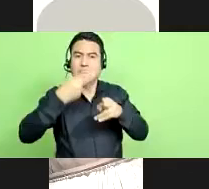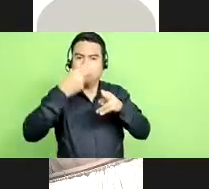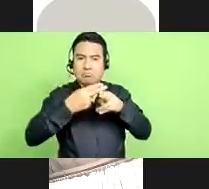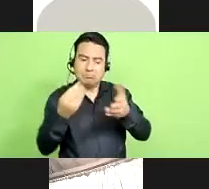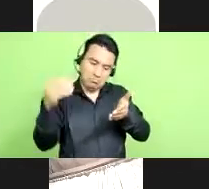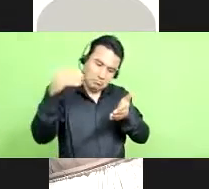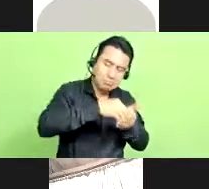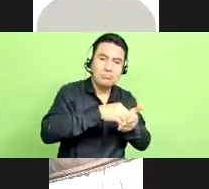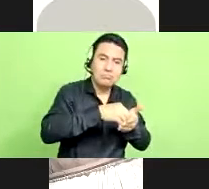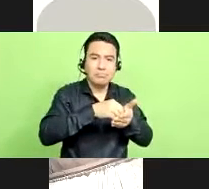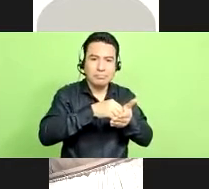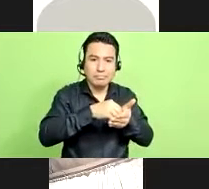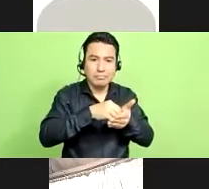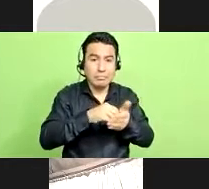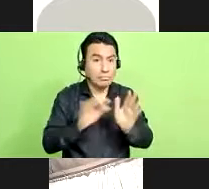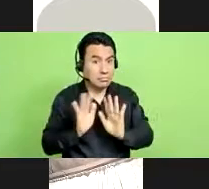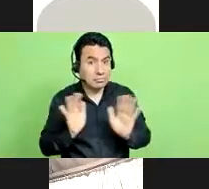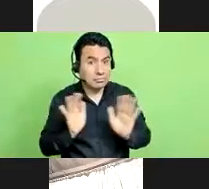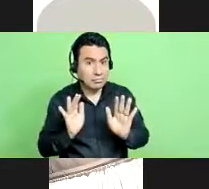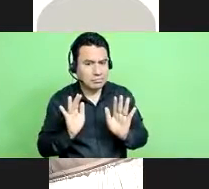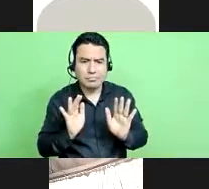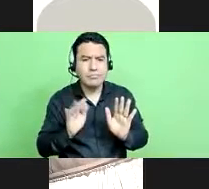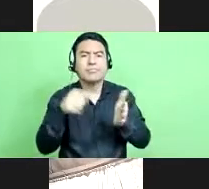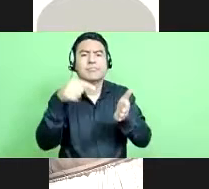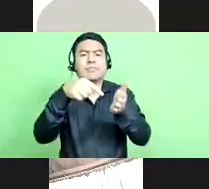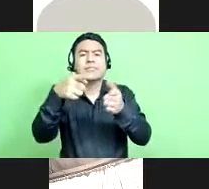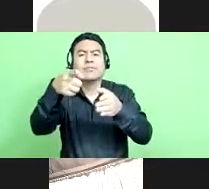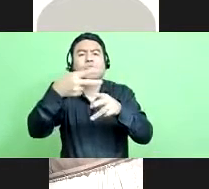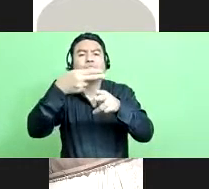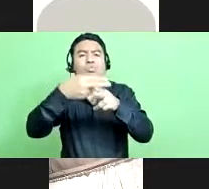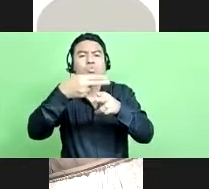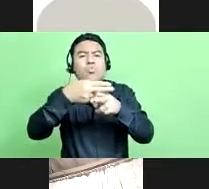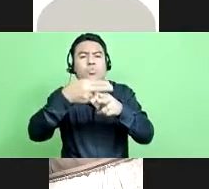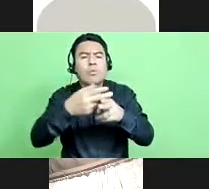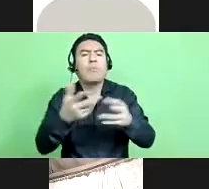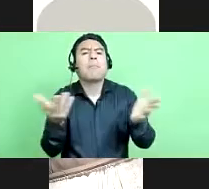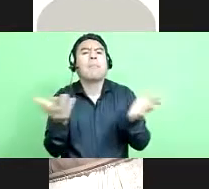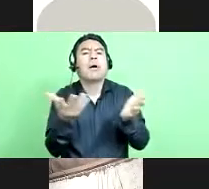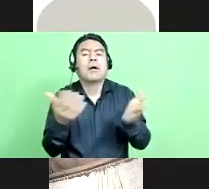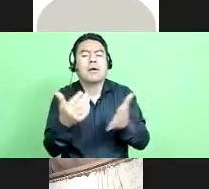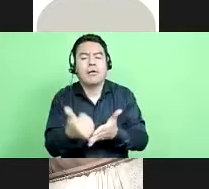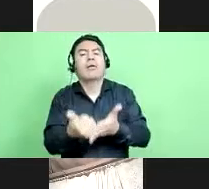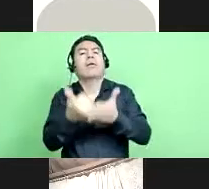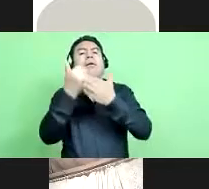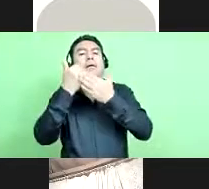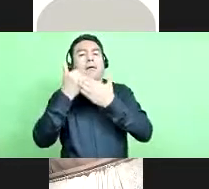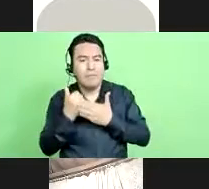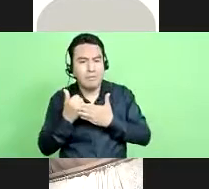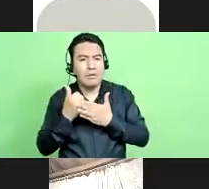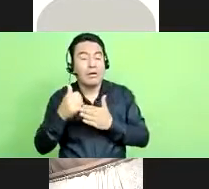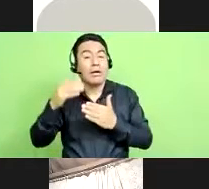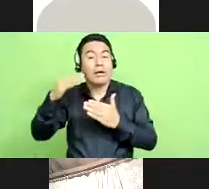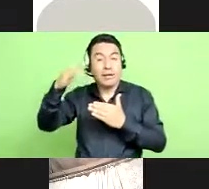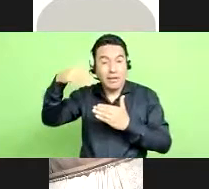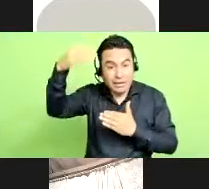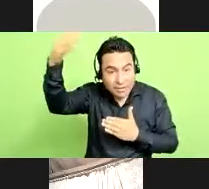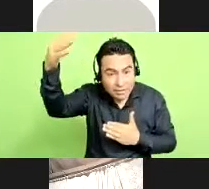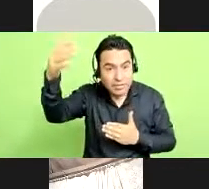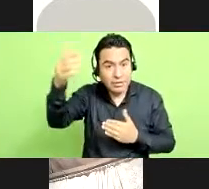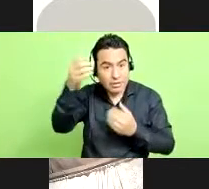propiamente dichos sino también hay data importante para el cuales nos va a ayudar para las sesiones posteriores